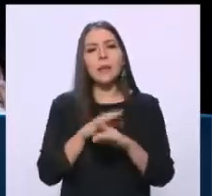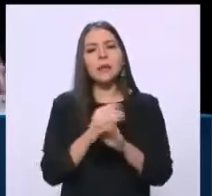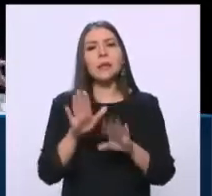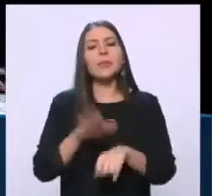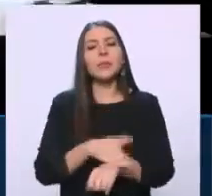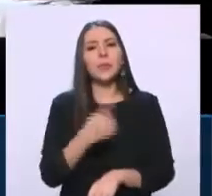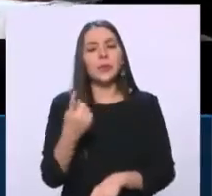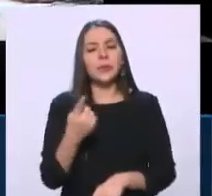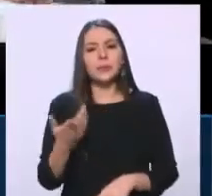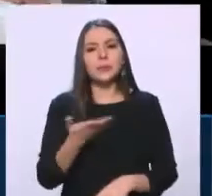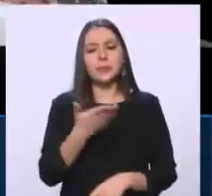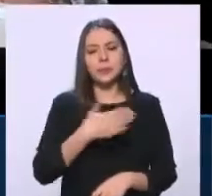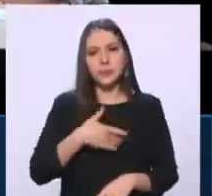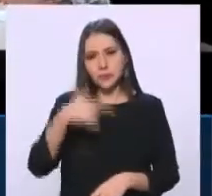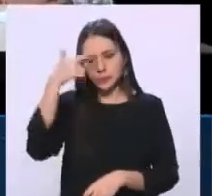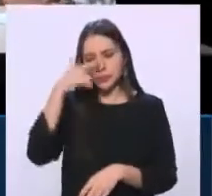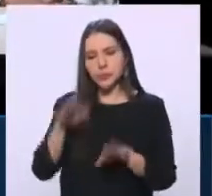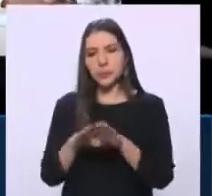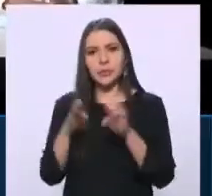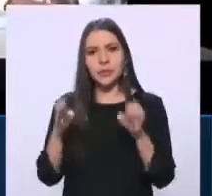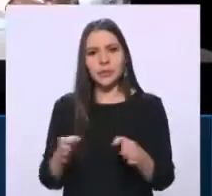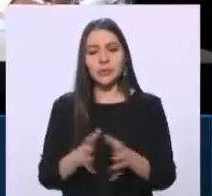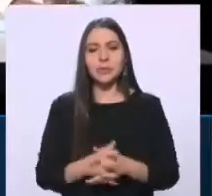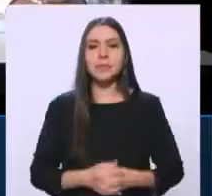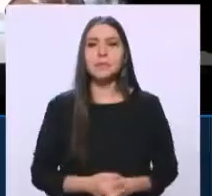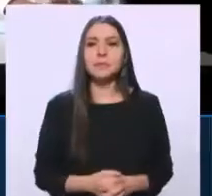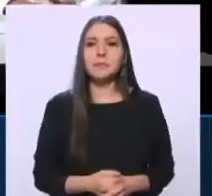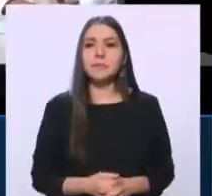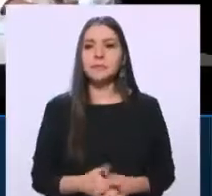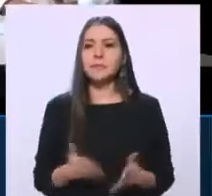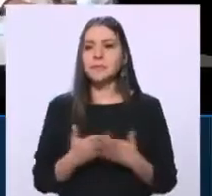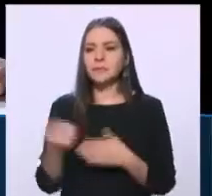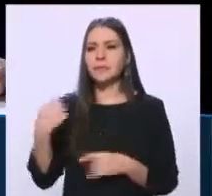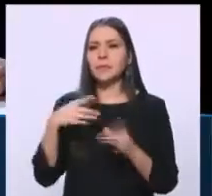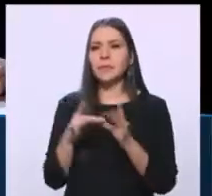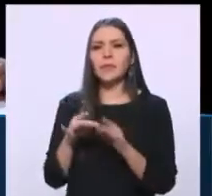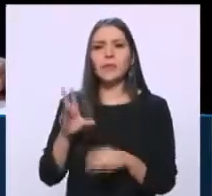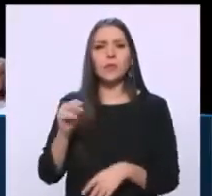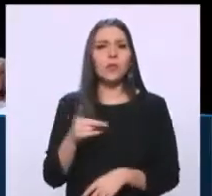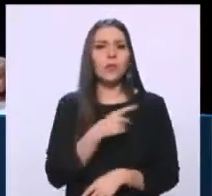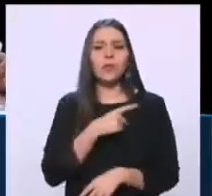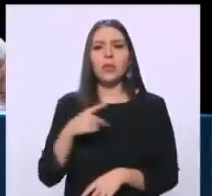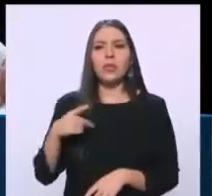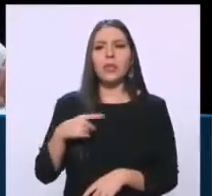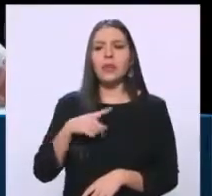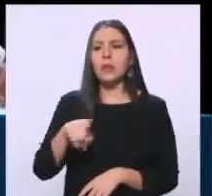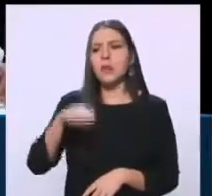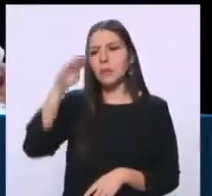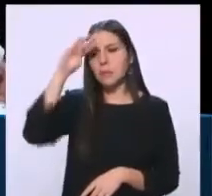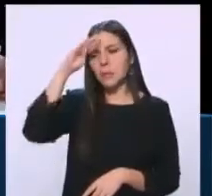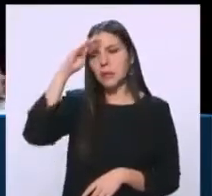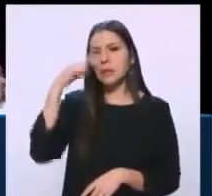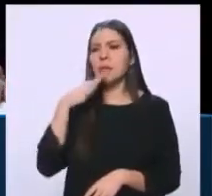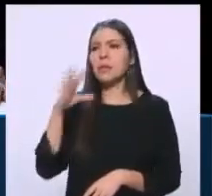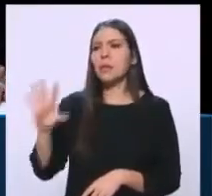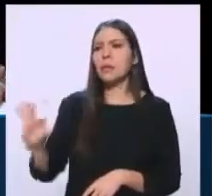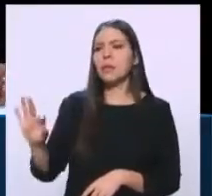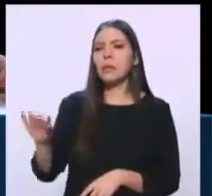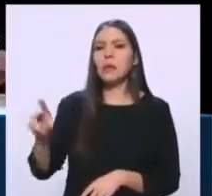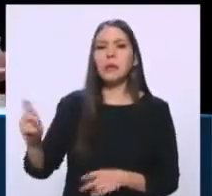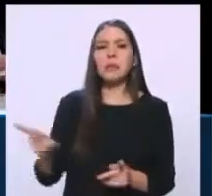estás, Antonio? Muy bien, gracias. Platícanos, a ver, ¿por qué no debería de ser subestimado un movimiento como